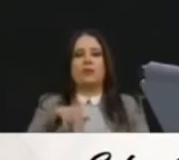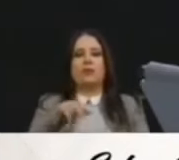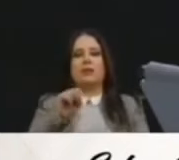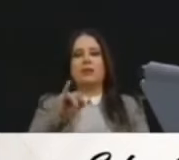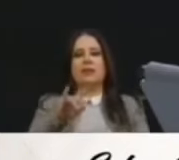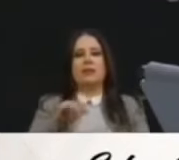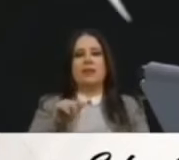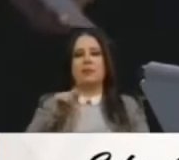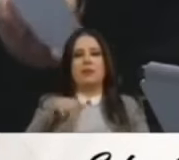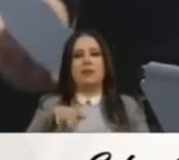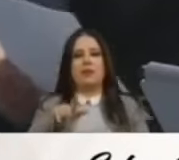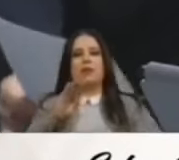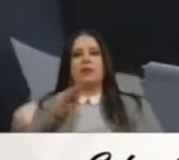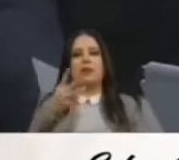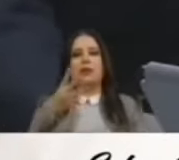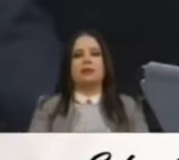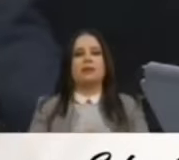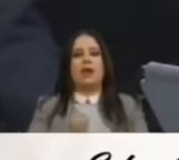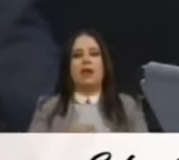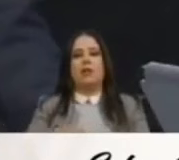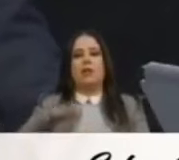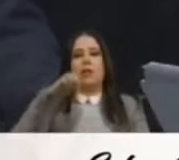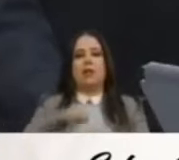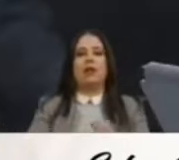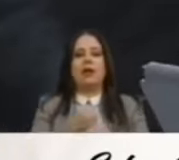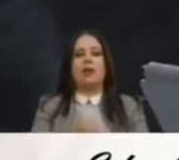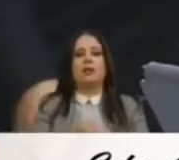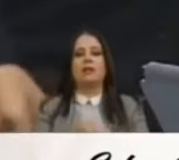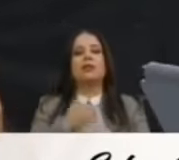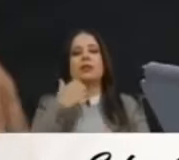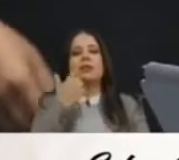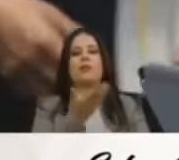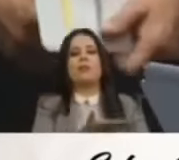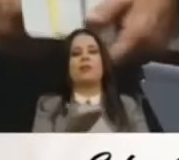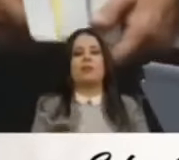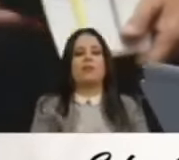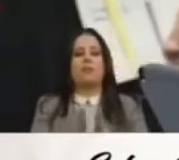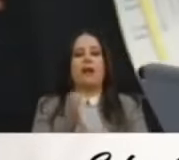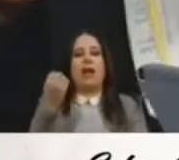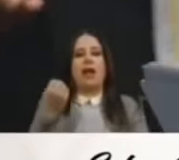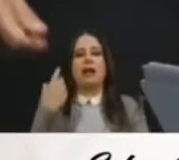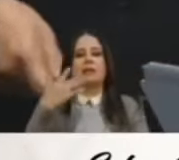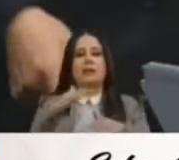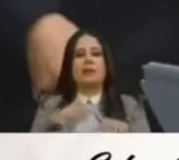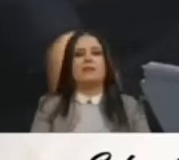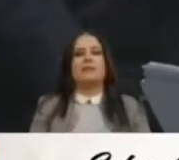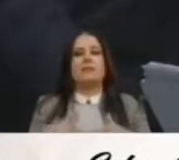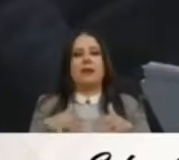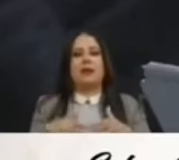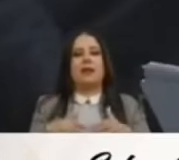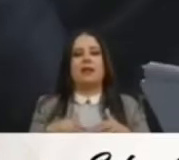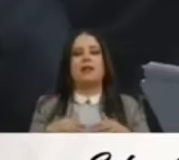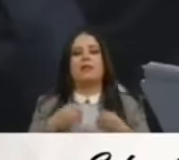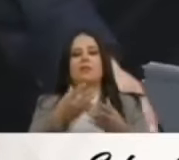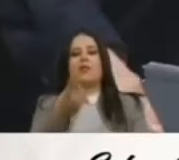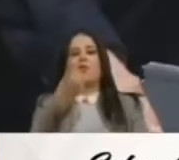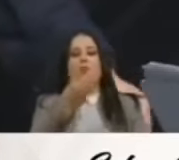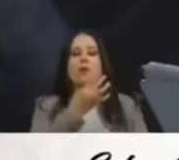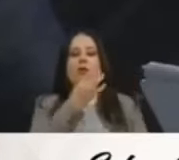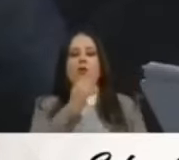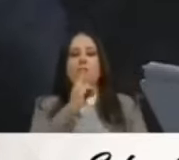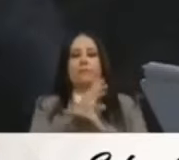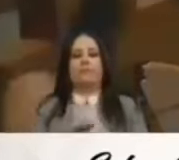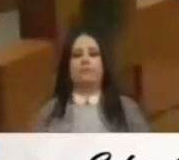los 93 años de edad. Quiero pedir a esta asamblea que le brindemos un minuto de